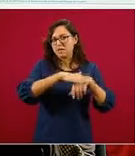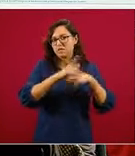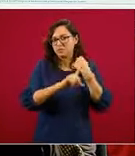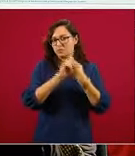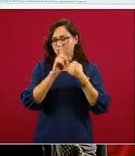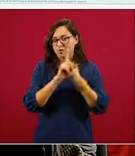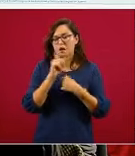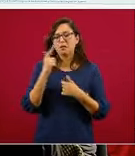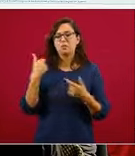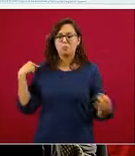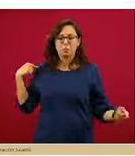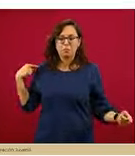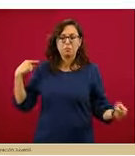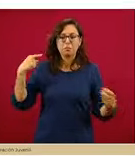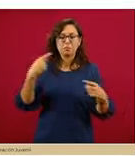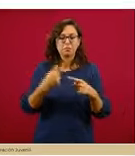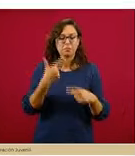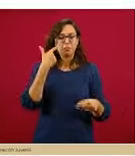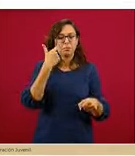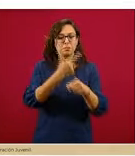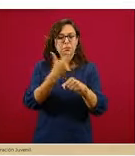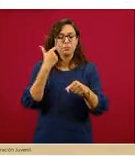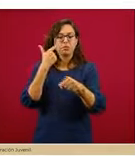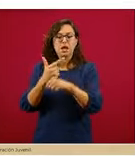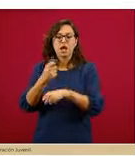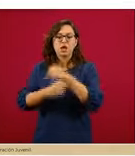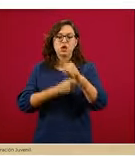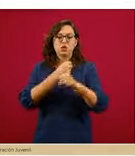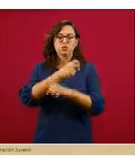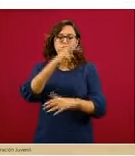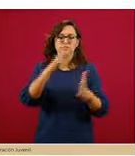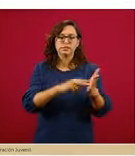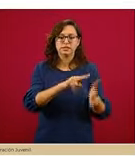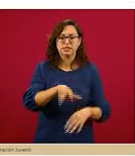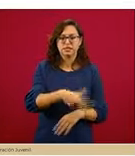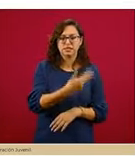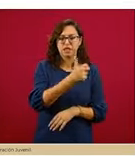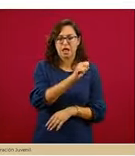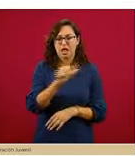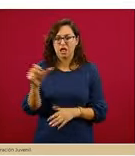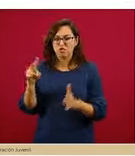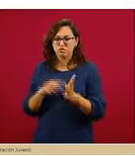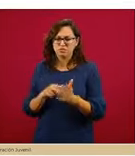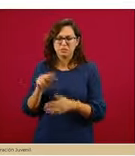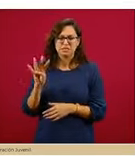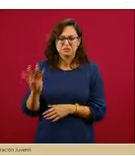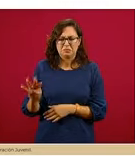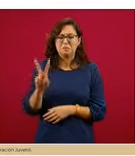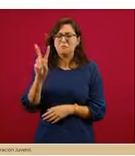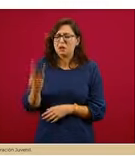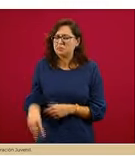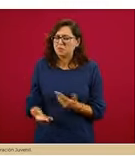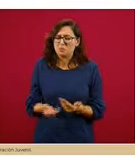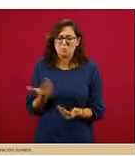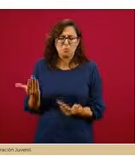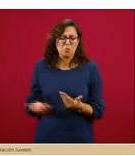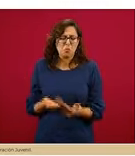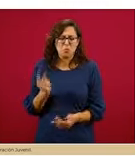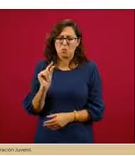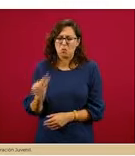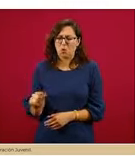que se han ido detectando por demanda de tratamiento desde el 2013 hasta el 2019. En realidad son muy pocos. Afortunadamente en México